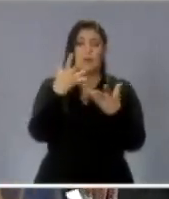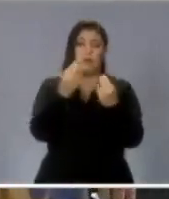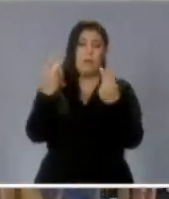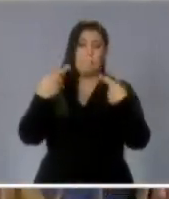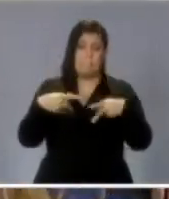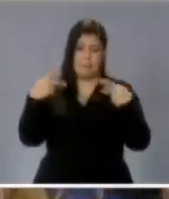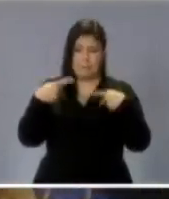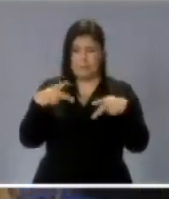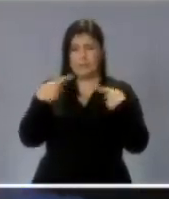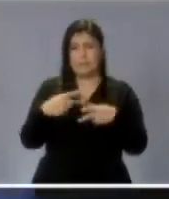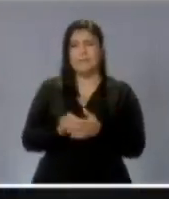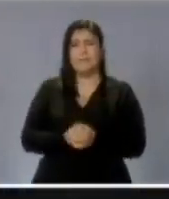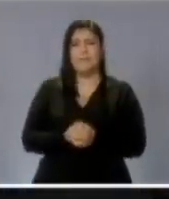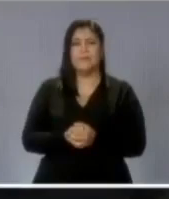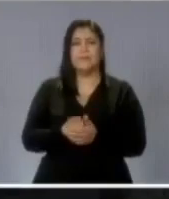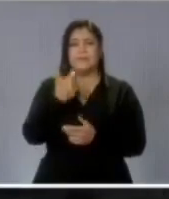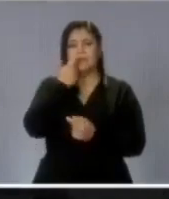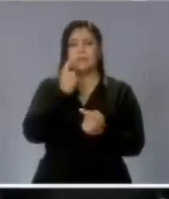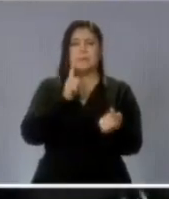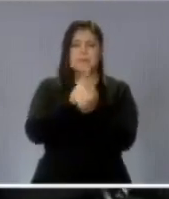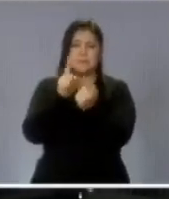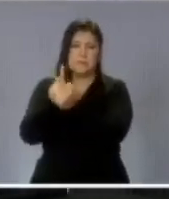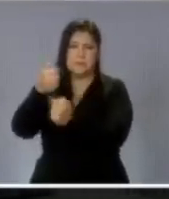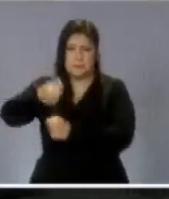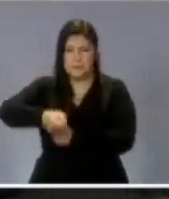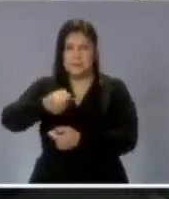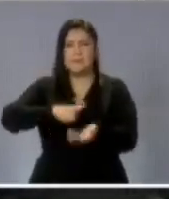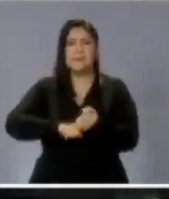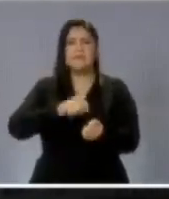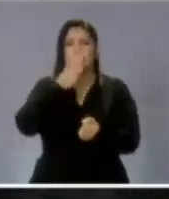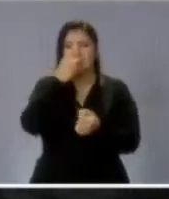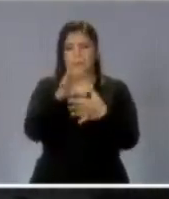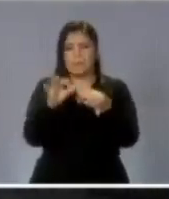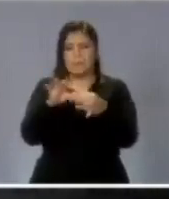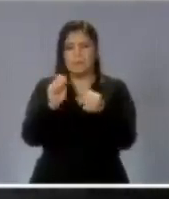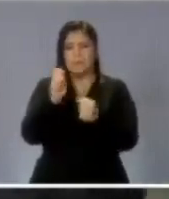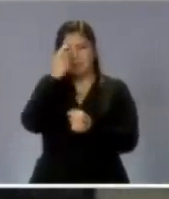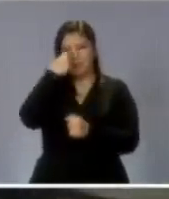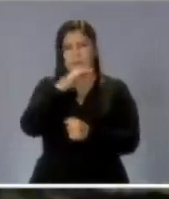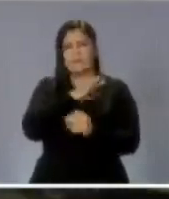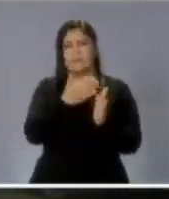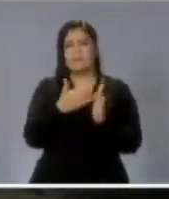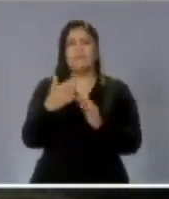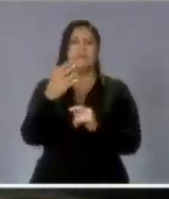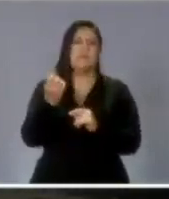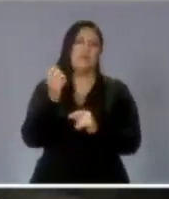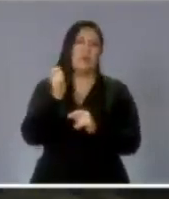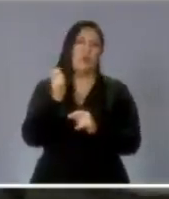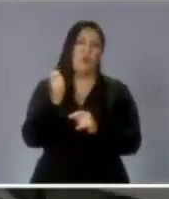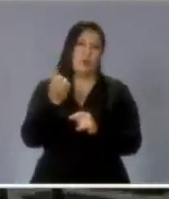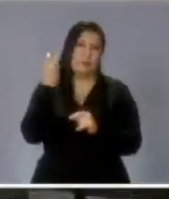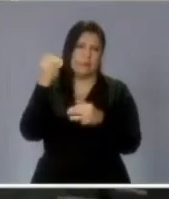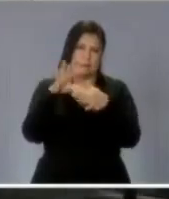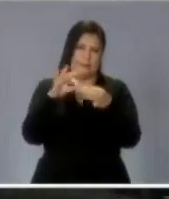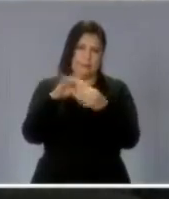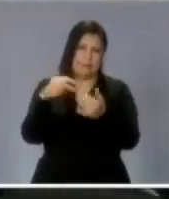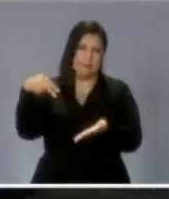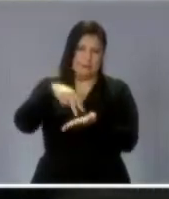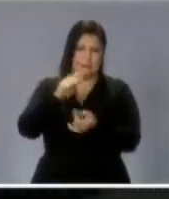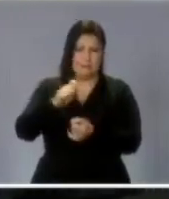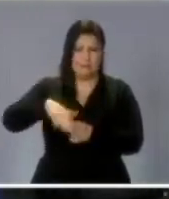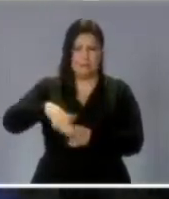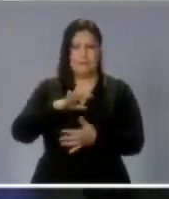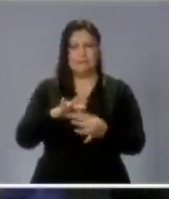querrán pues estrechar su mano y por supuesto hacerle algunos comentarios finales en torno a lo que cueste mensaje que acabamos de explicar hace unos momentos pero